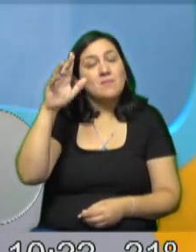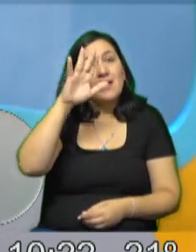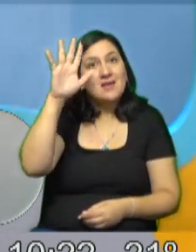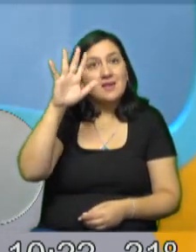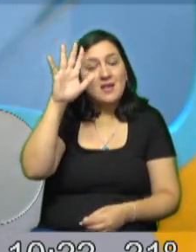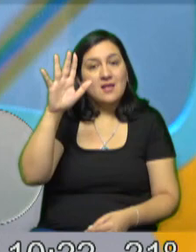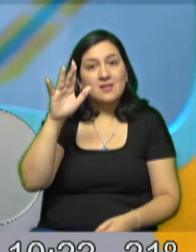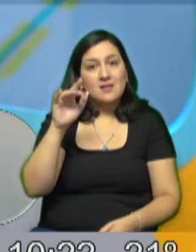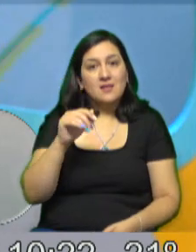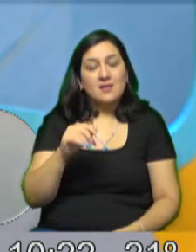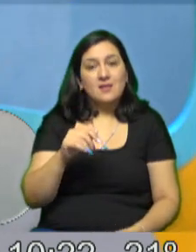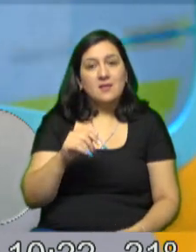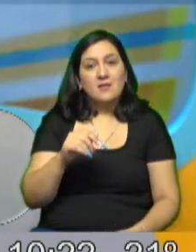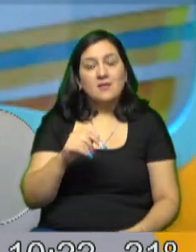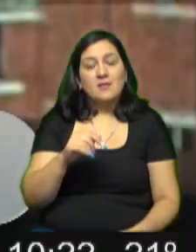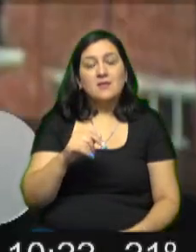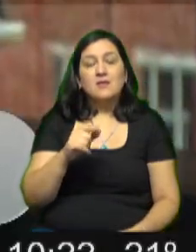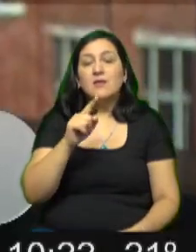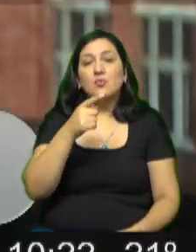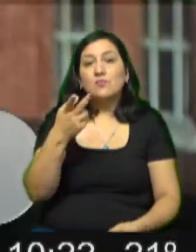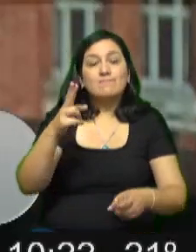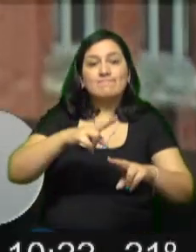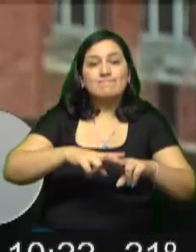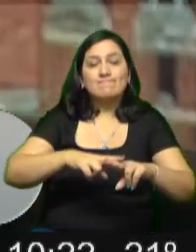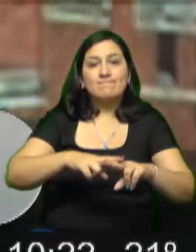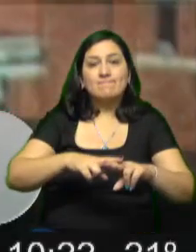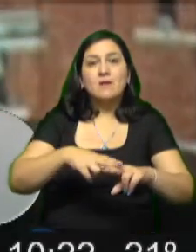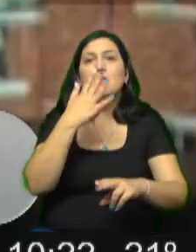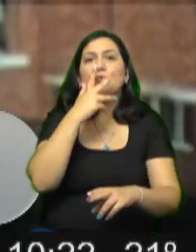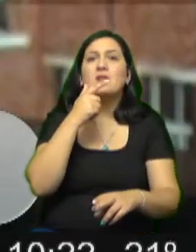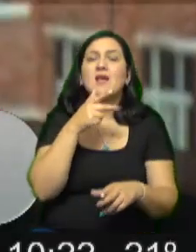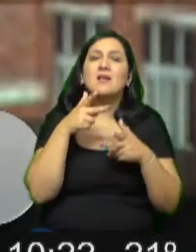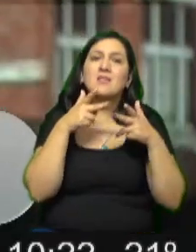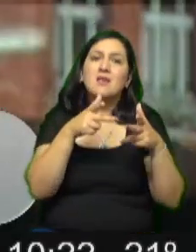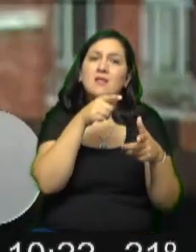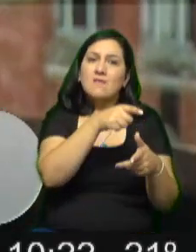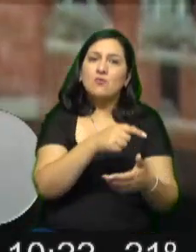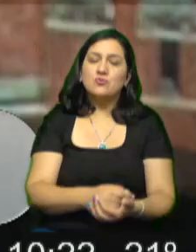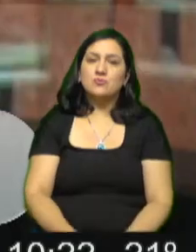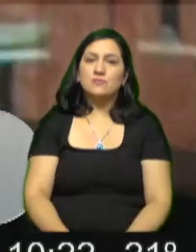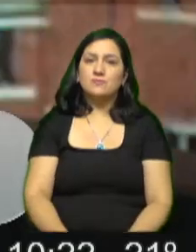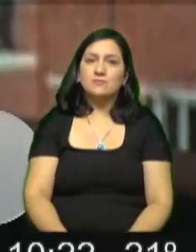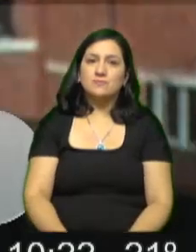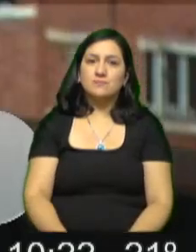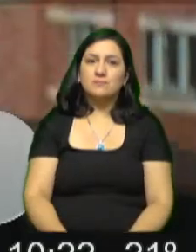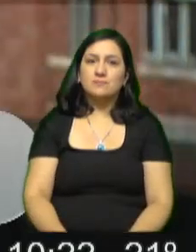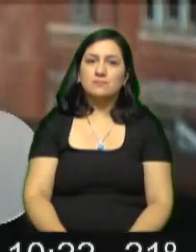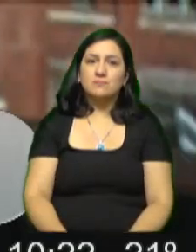estamos acá. ¿Qué te gustaría que se dijera de vos? Yo qué sé. no sé.